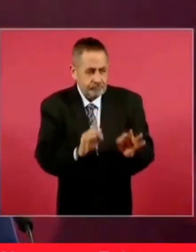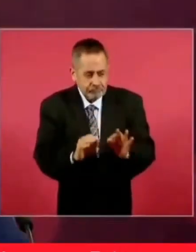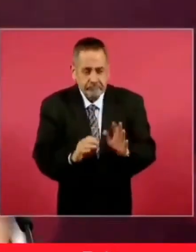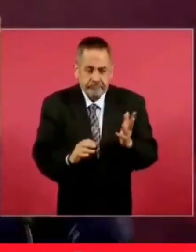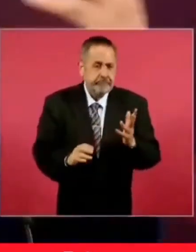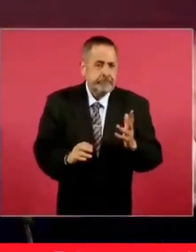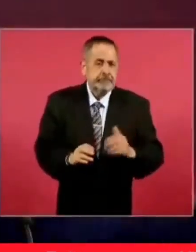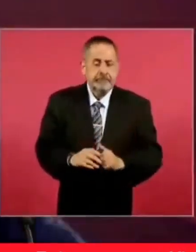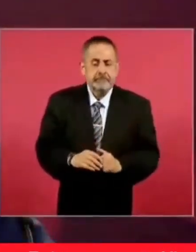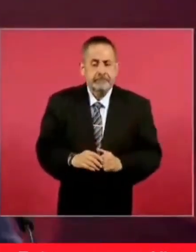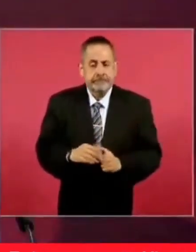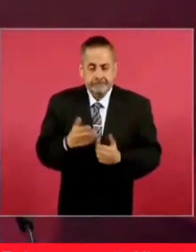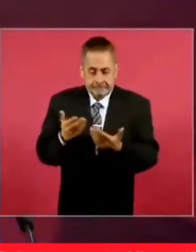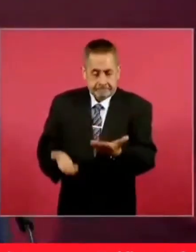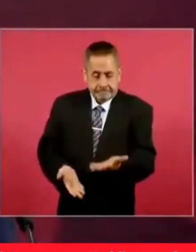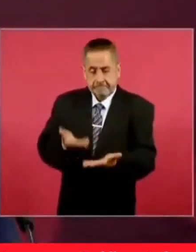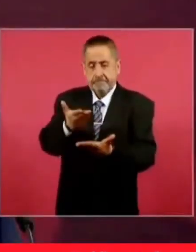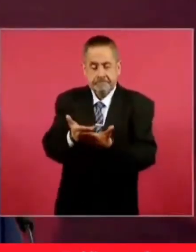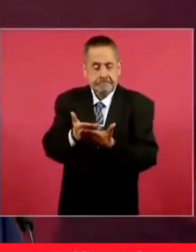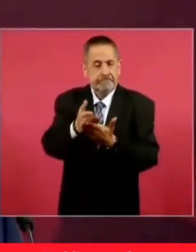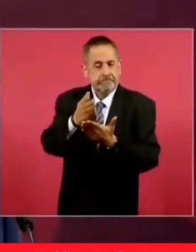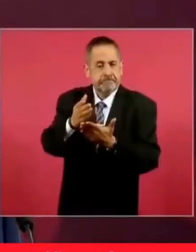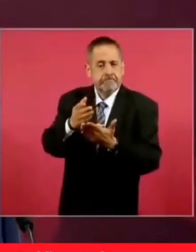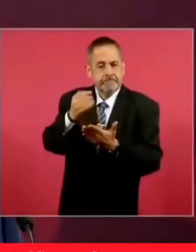Pues estoy planteando eso.